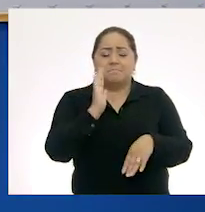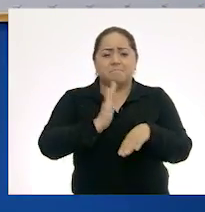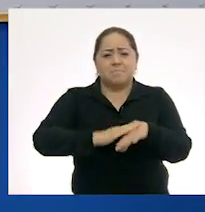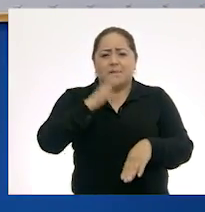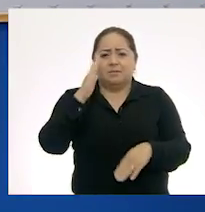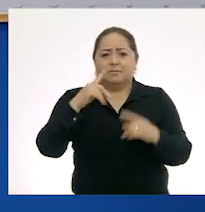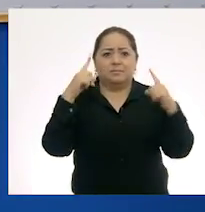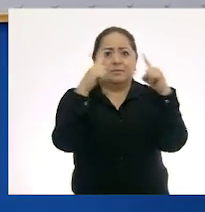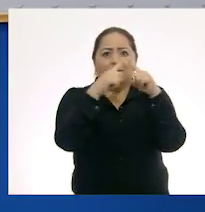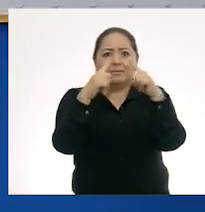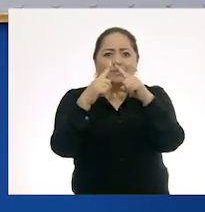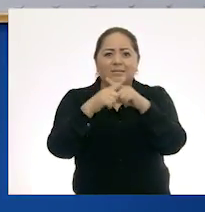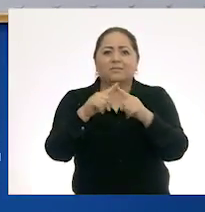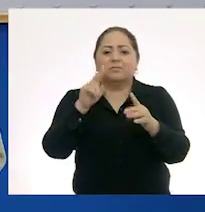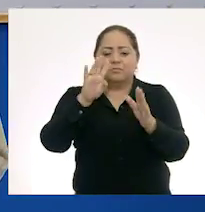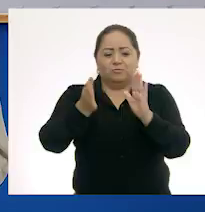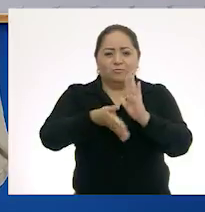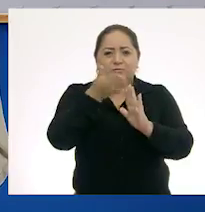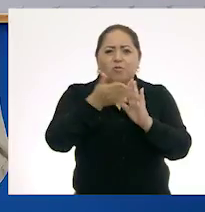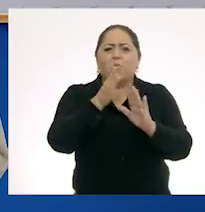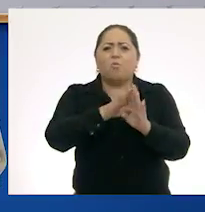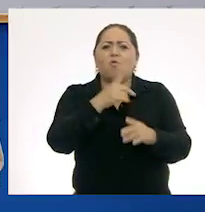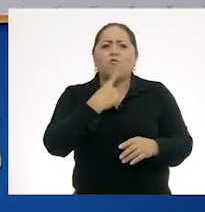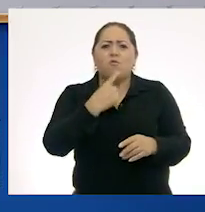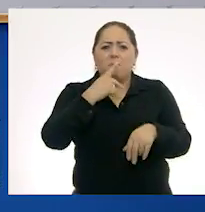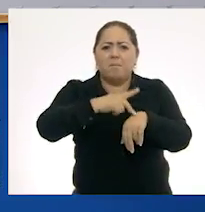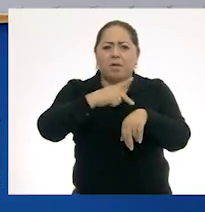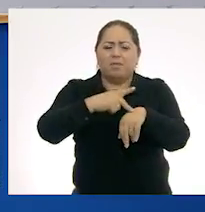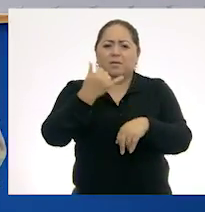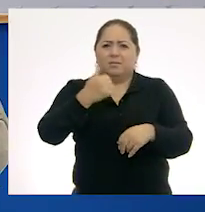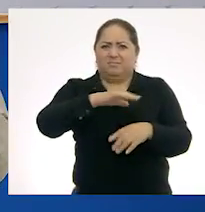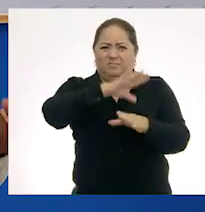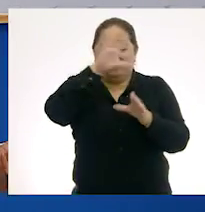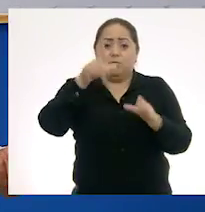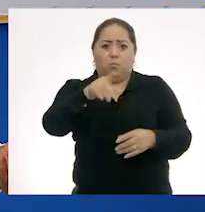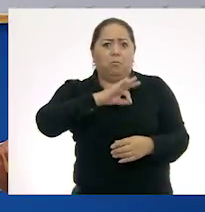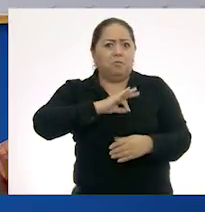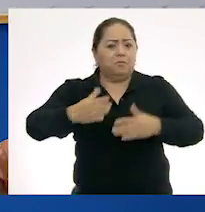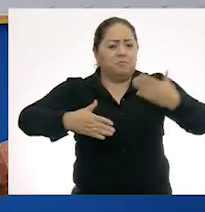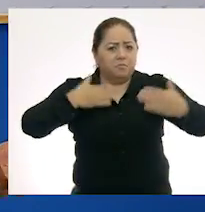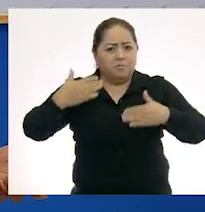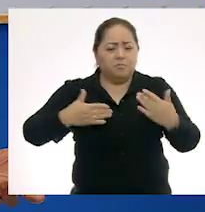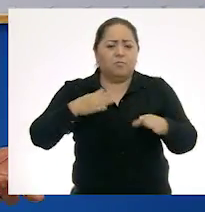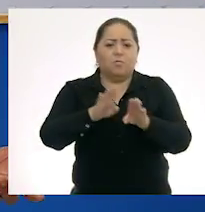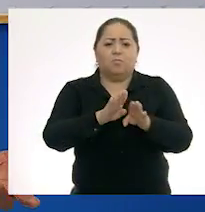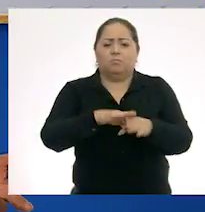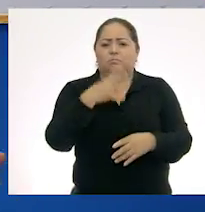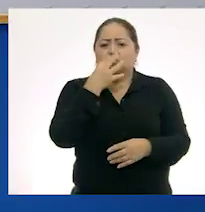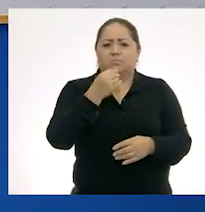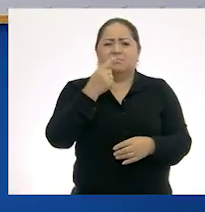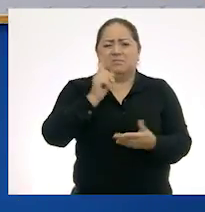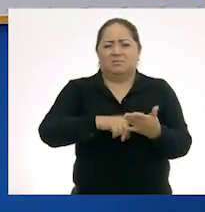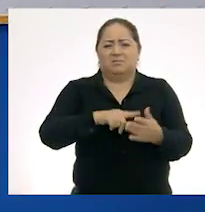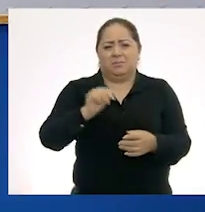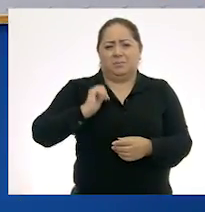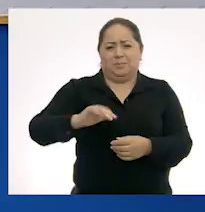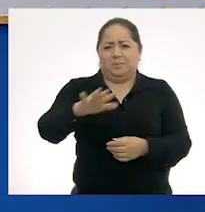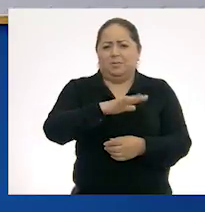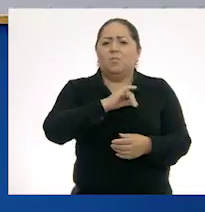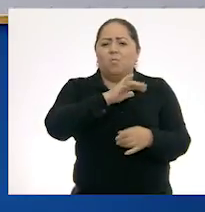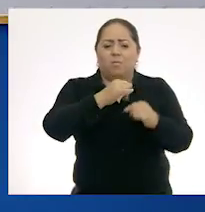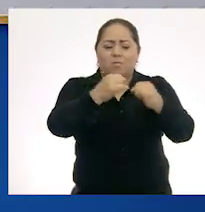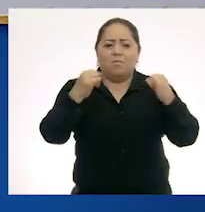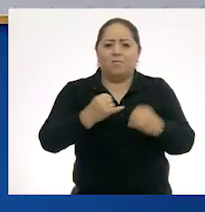imponentes catedrales hechas de cantera roja y estilo barroco. Podrán disfrutar de una riqueza biológica en el Jardín